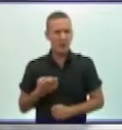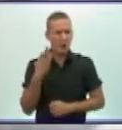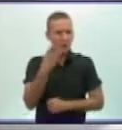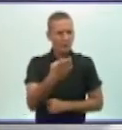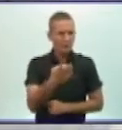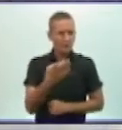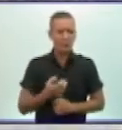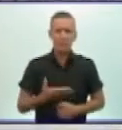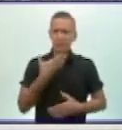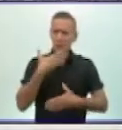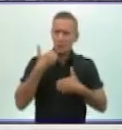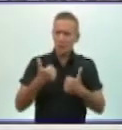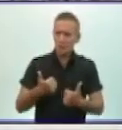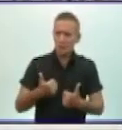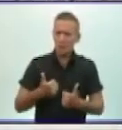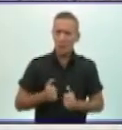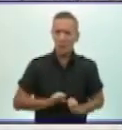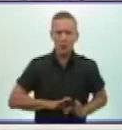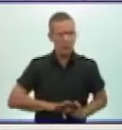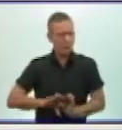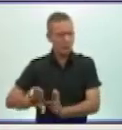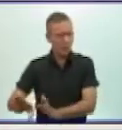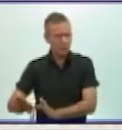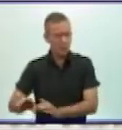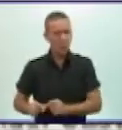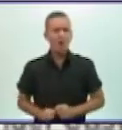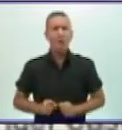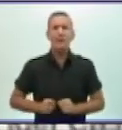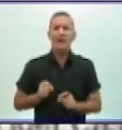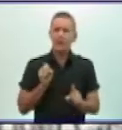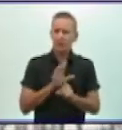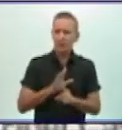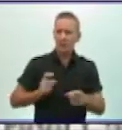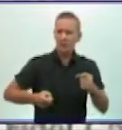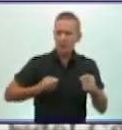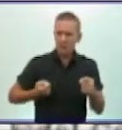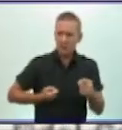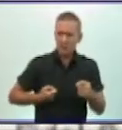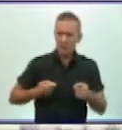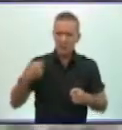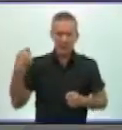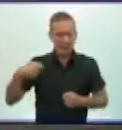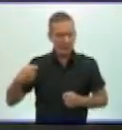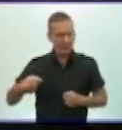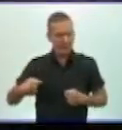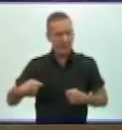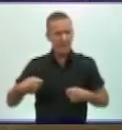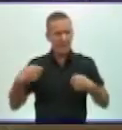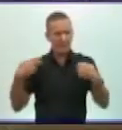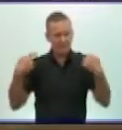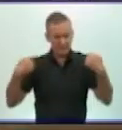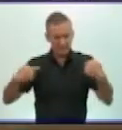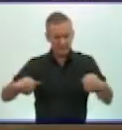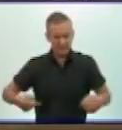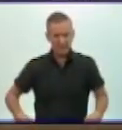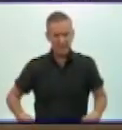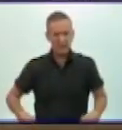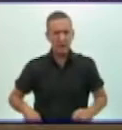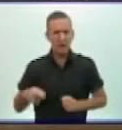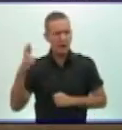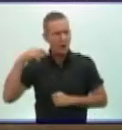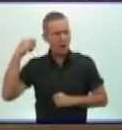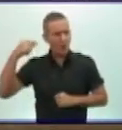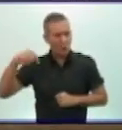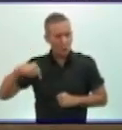prometedor, prefirió dejarlo para dedicarse a la lucha, acto que consideró su deber impostergable. Hoy les propongo reflexionar sobre